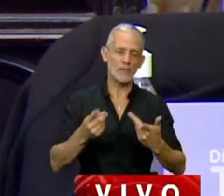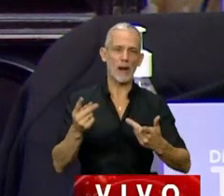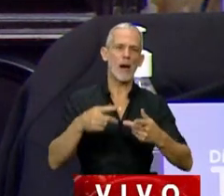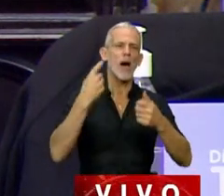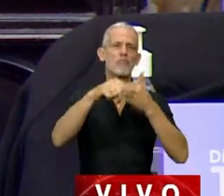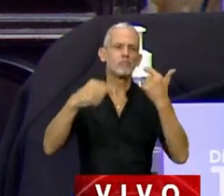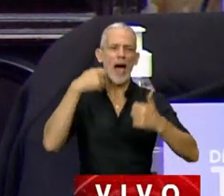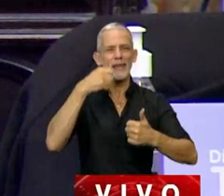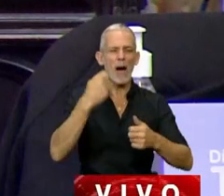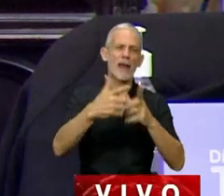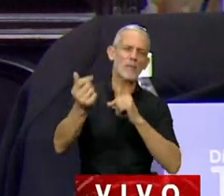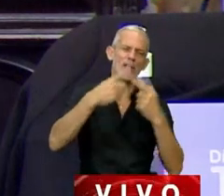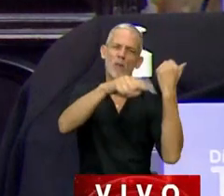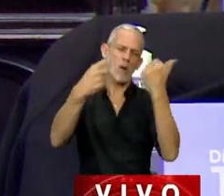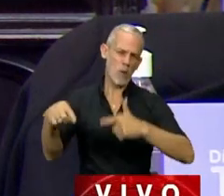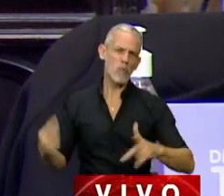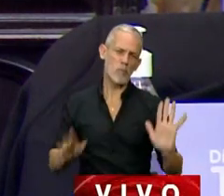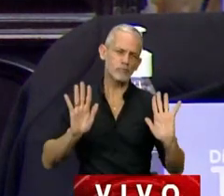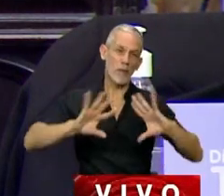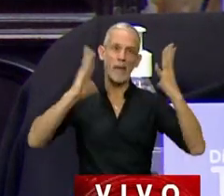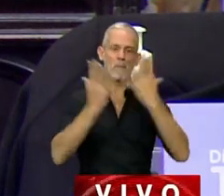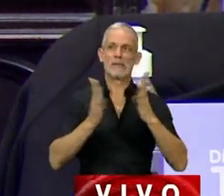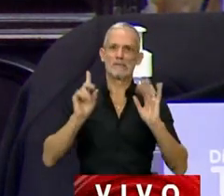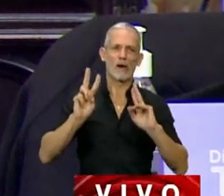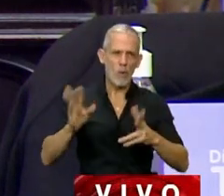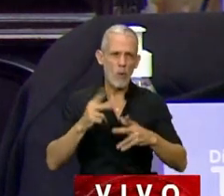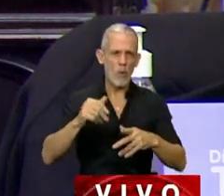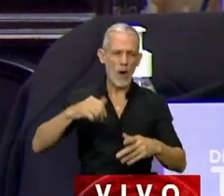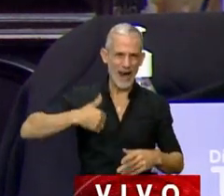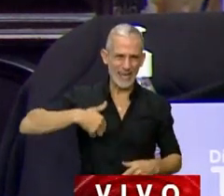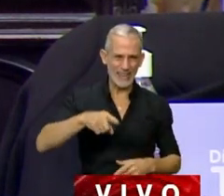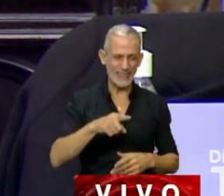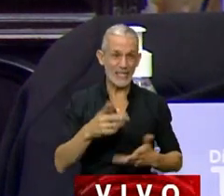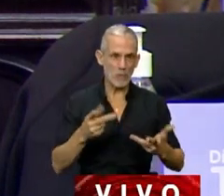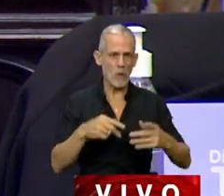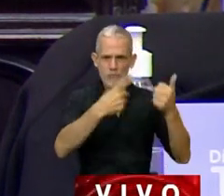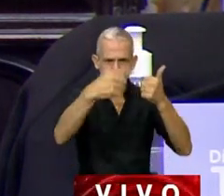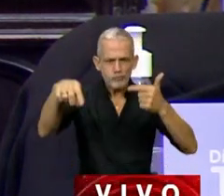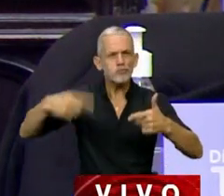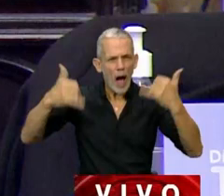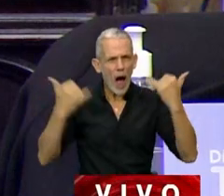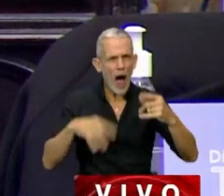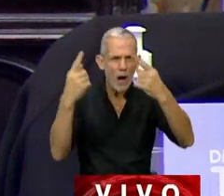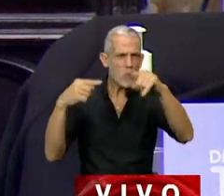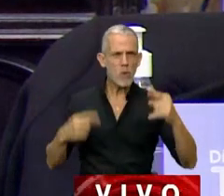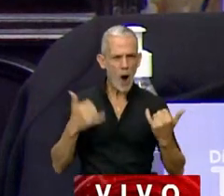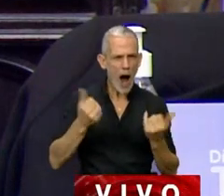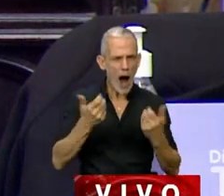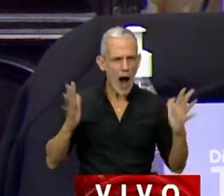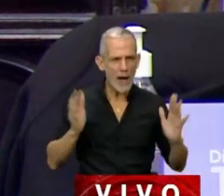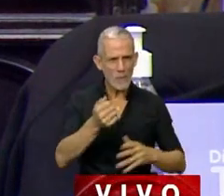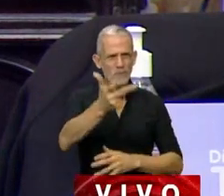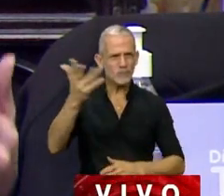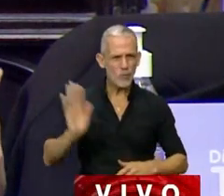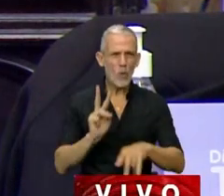la biodiversidad y para poder contener un planeta y sobre todo un país que tiene una oportunidad en biodiversidad enorme, también tiene que ver con cómo nos